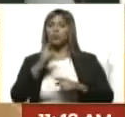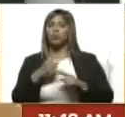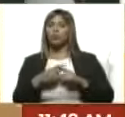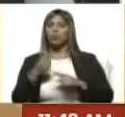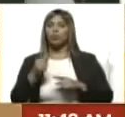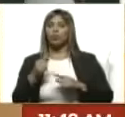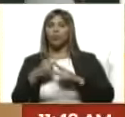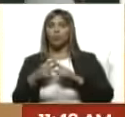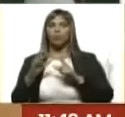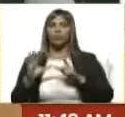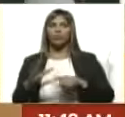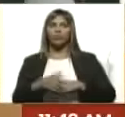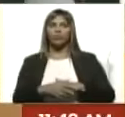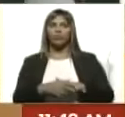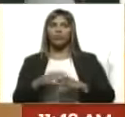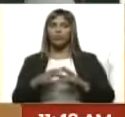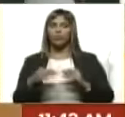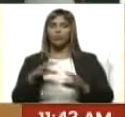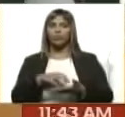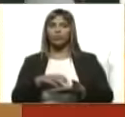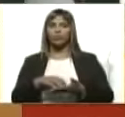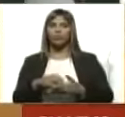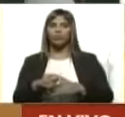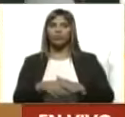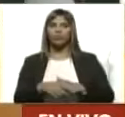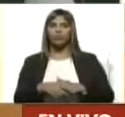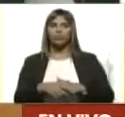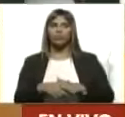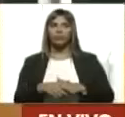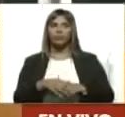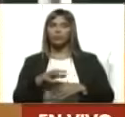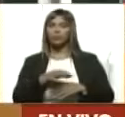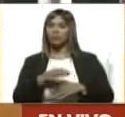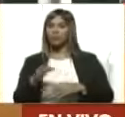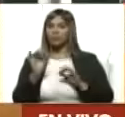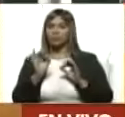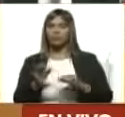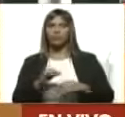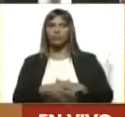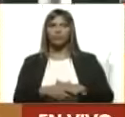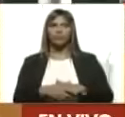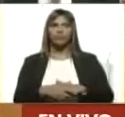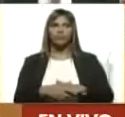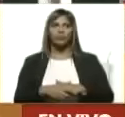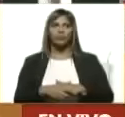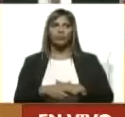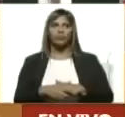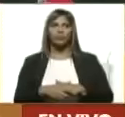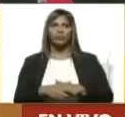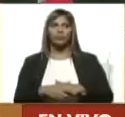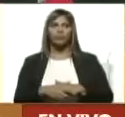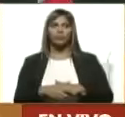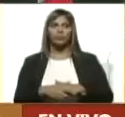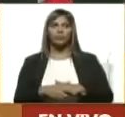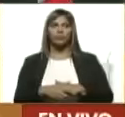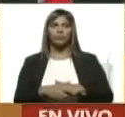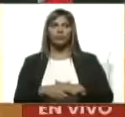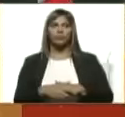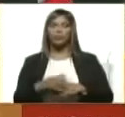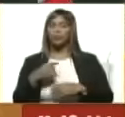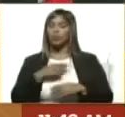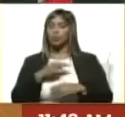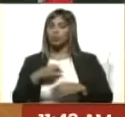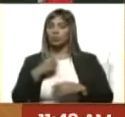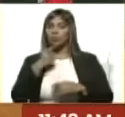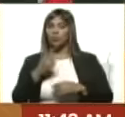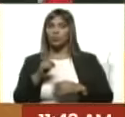1x10x7 de cada sector. Eso va extraordinario, en verdad. Extraordinario. Y como hemos dicho,